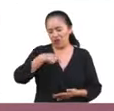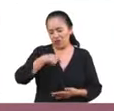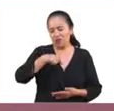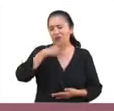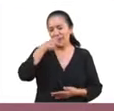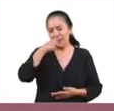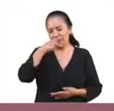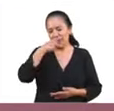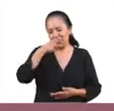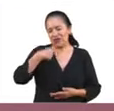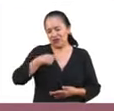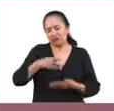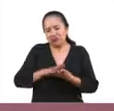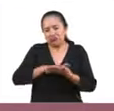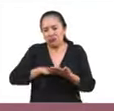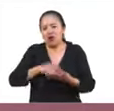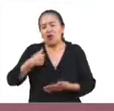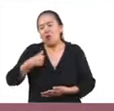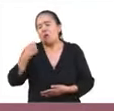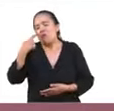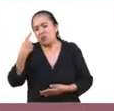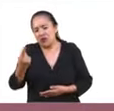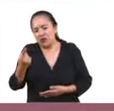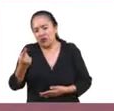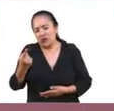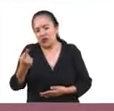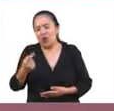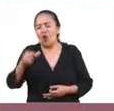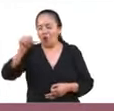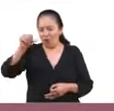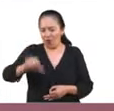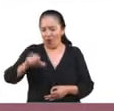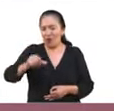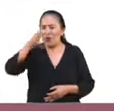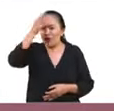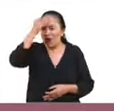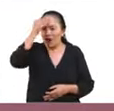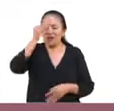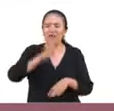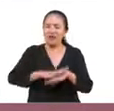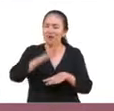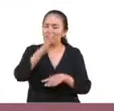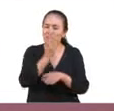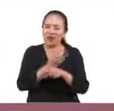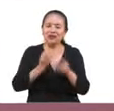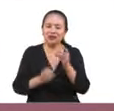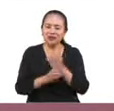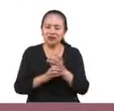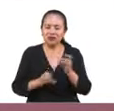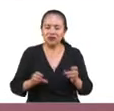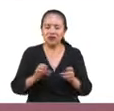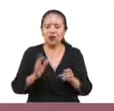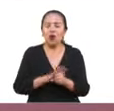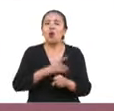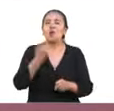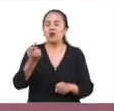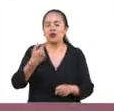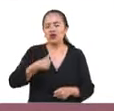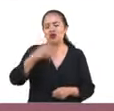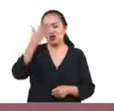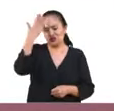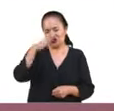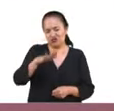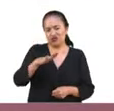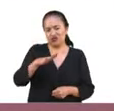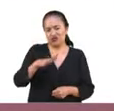como hoy nos va a dejar enseñanzas e intercambios para ser mejores, pues estoy segura que la experiencia de